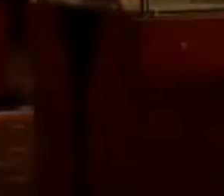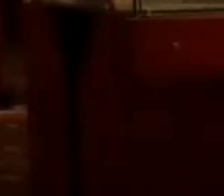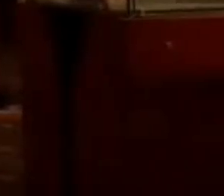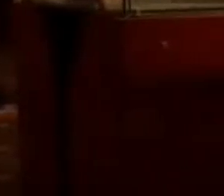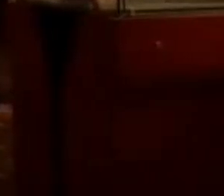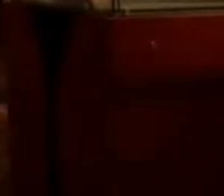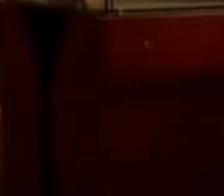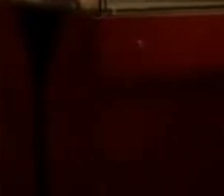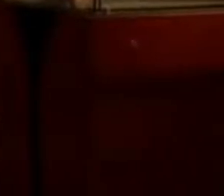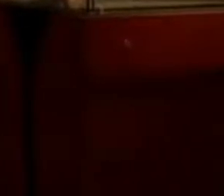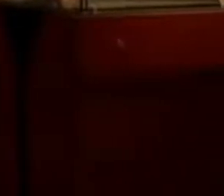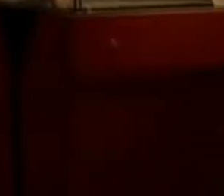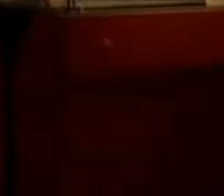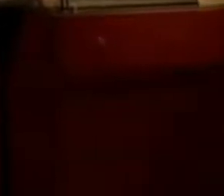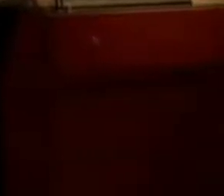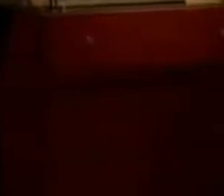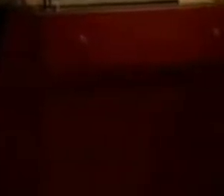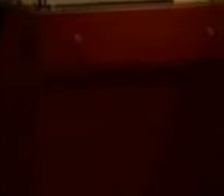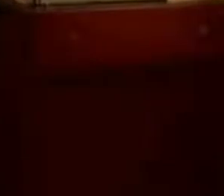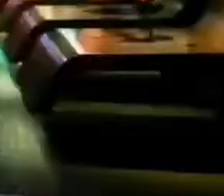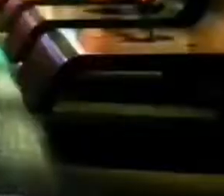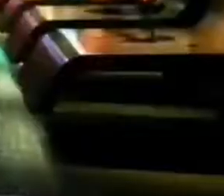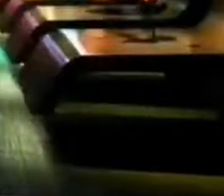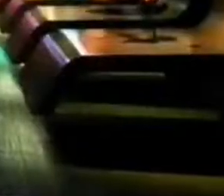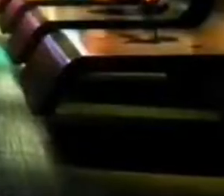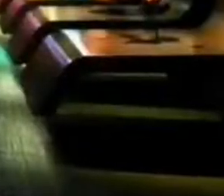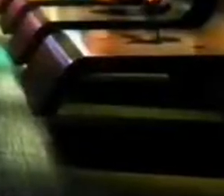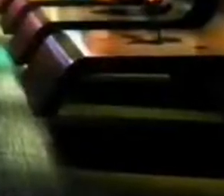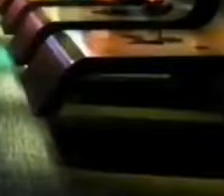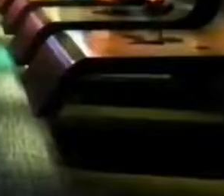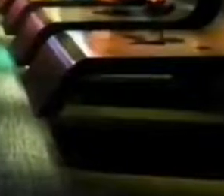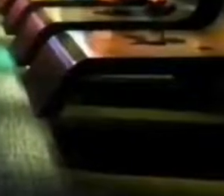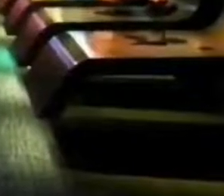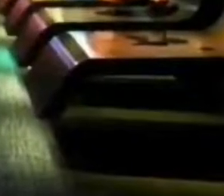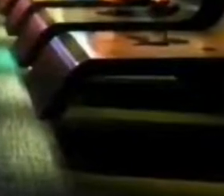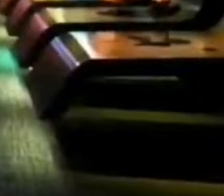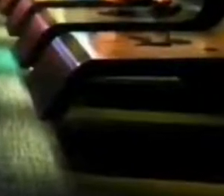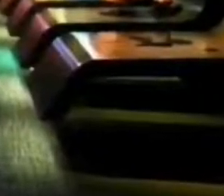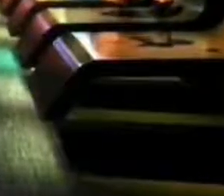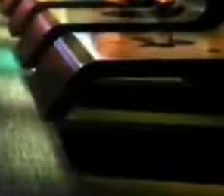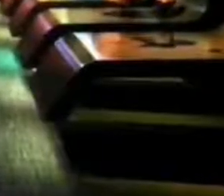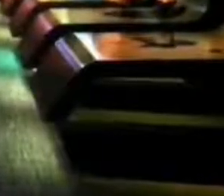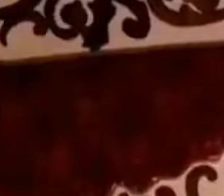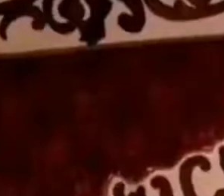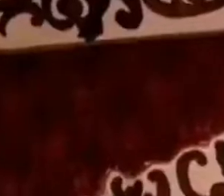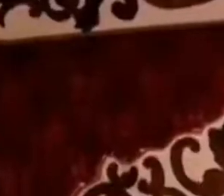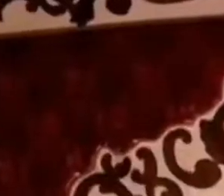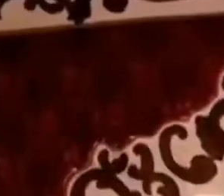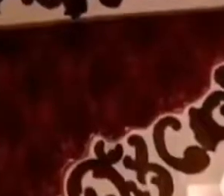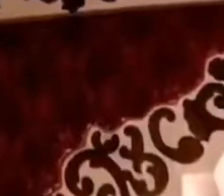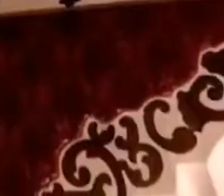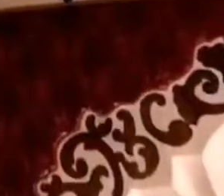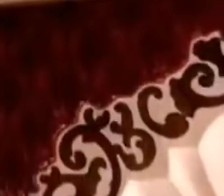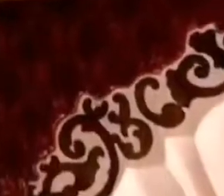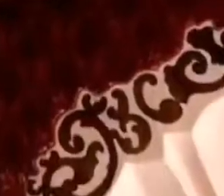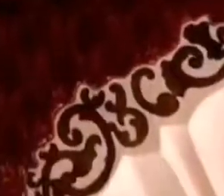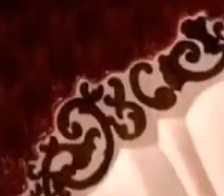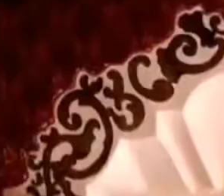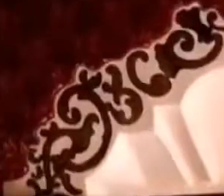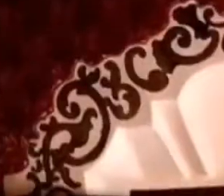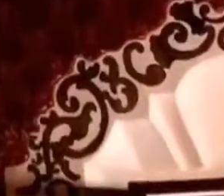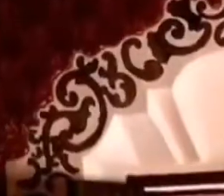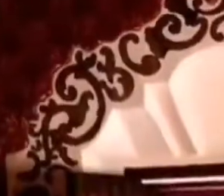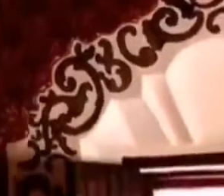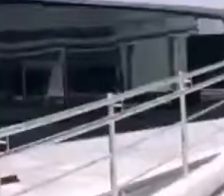encontramos en ellos son grandes piezas que vienen de todo el estado puebla es un gran estado con una gran identificación